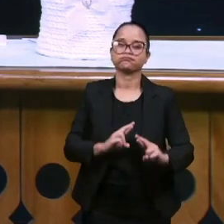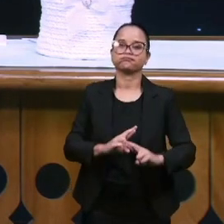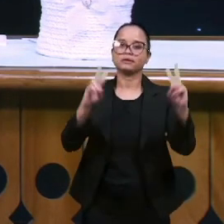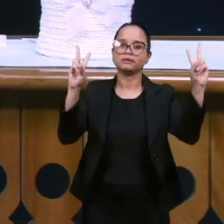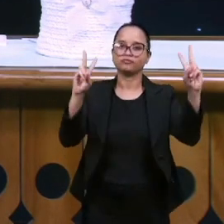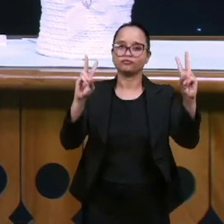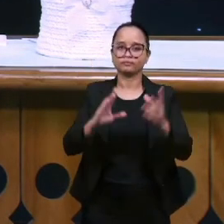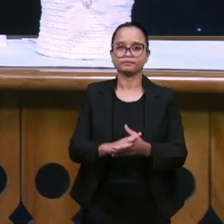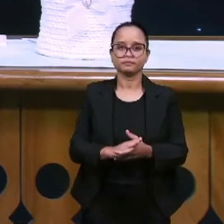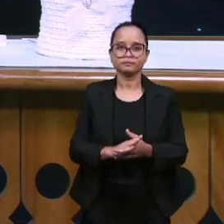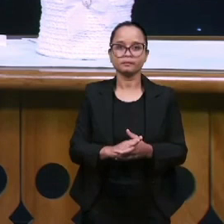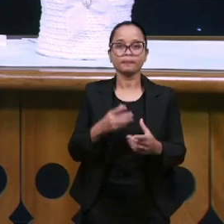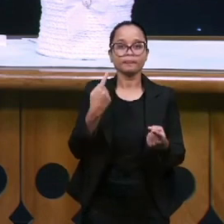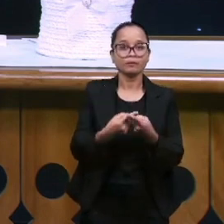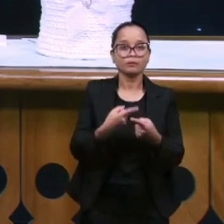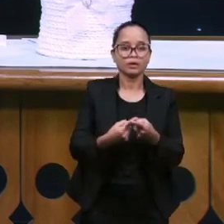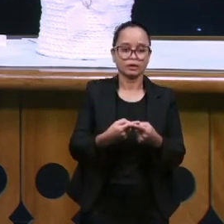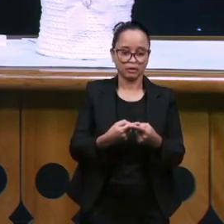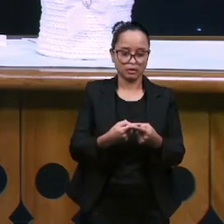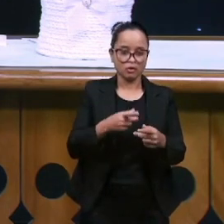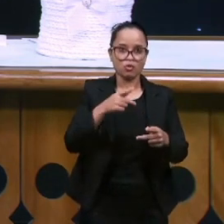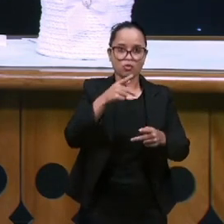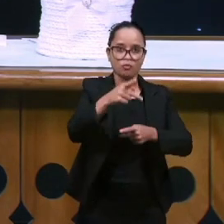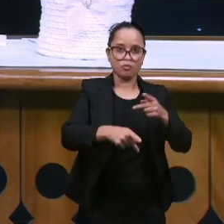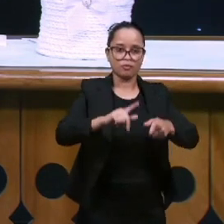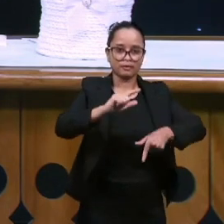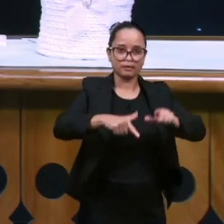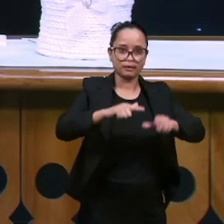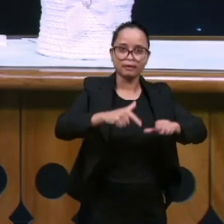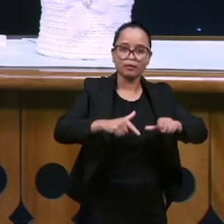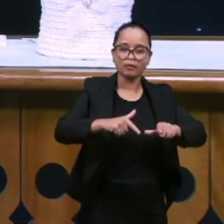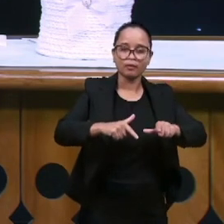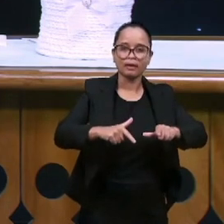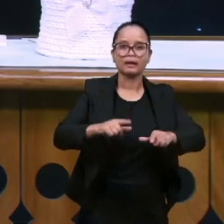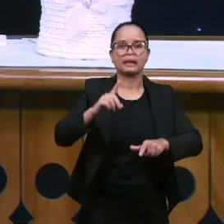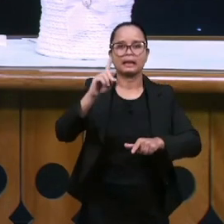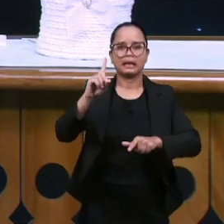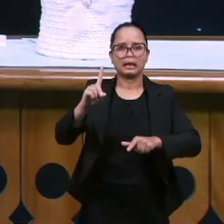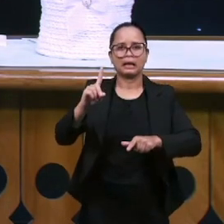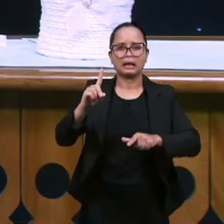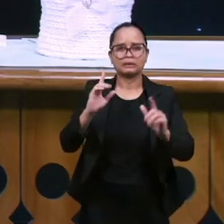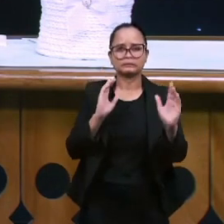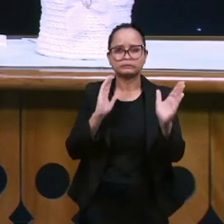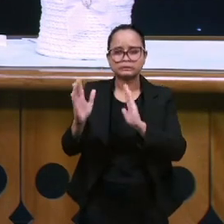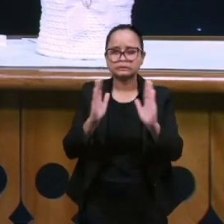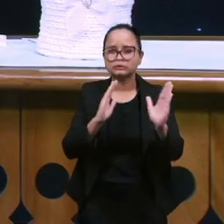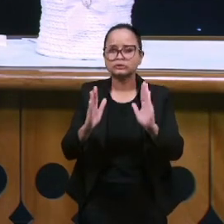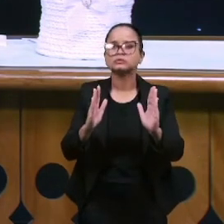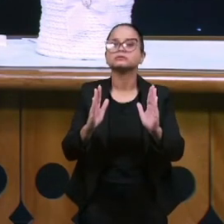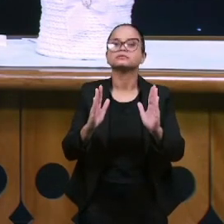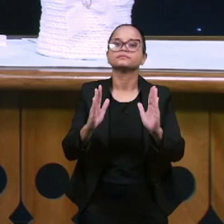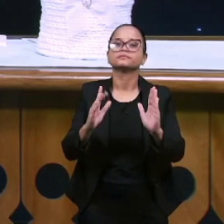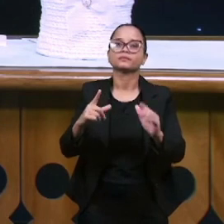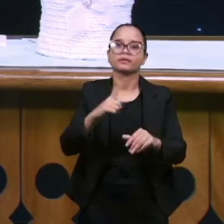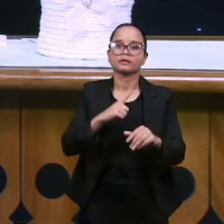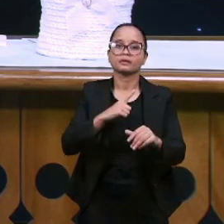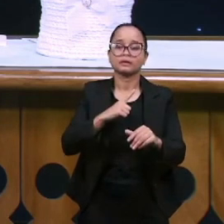misma situación que vivió Israel al pasar el río cuando iba